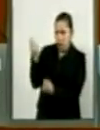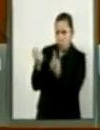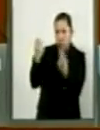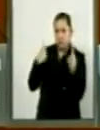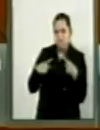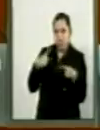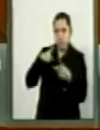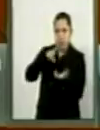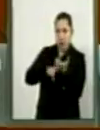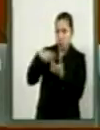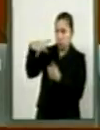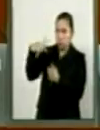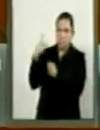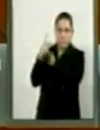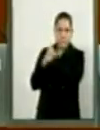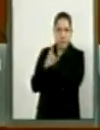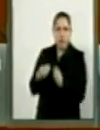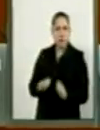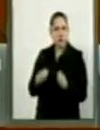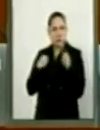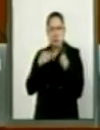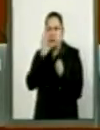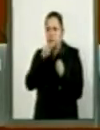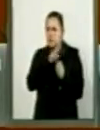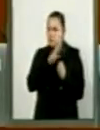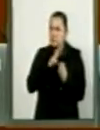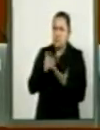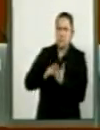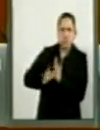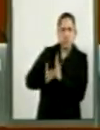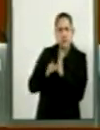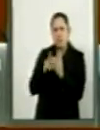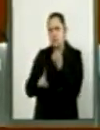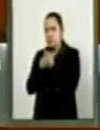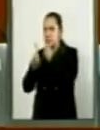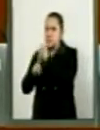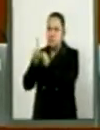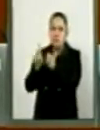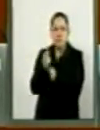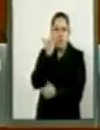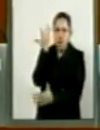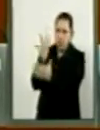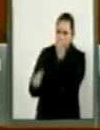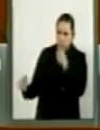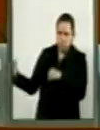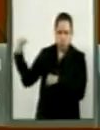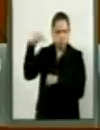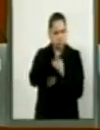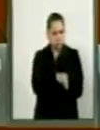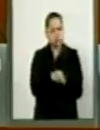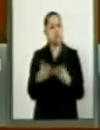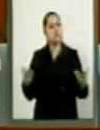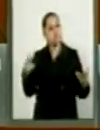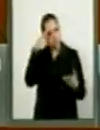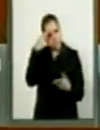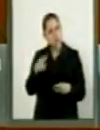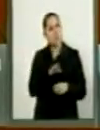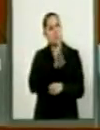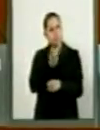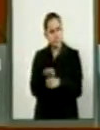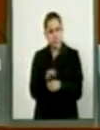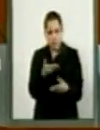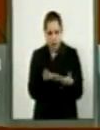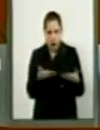temen por su vida. Hoy México da un paso muy importante con esta declaratoria de reforma